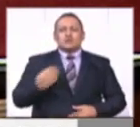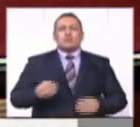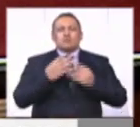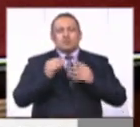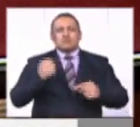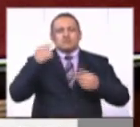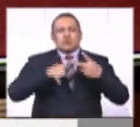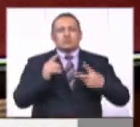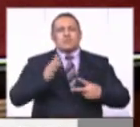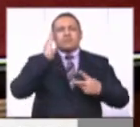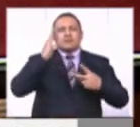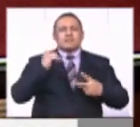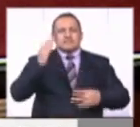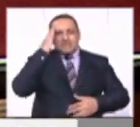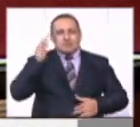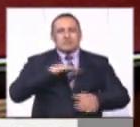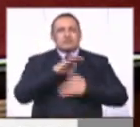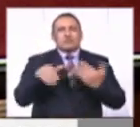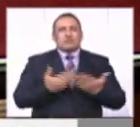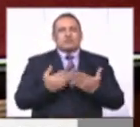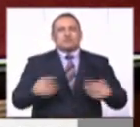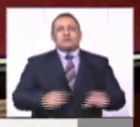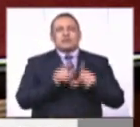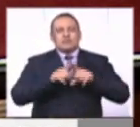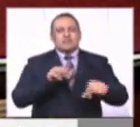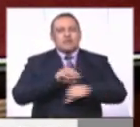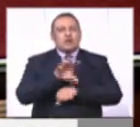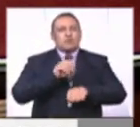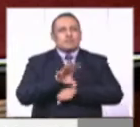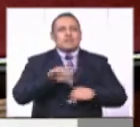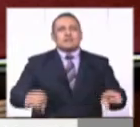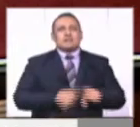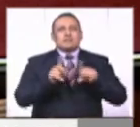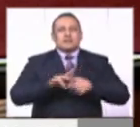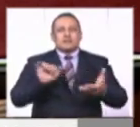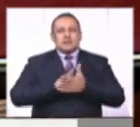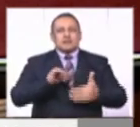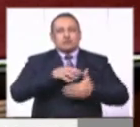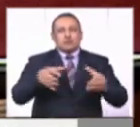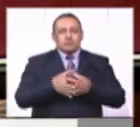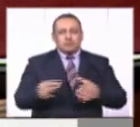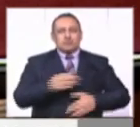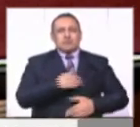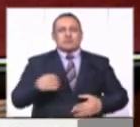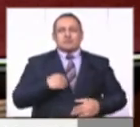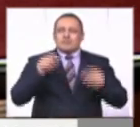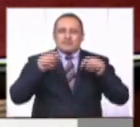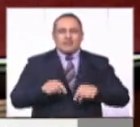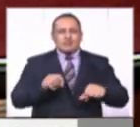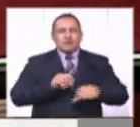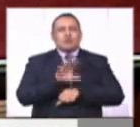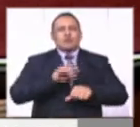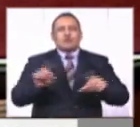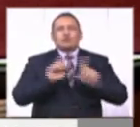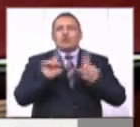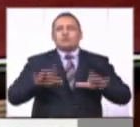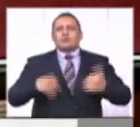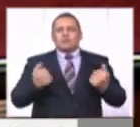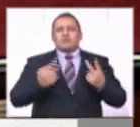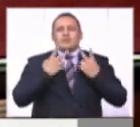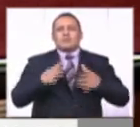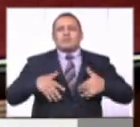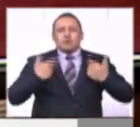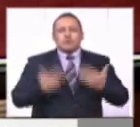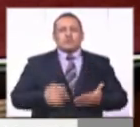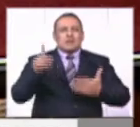al mando de estar enterado de todo de recomendarle si todo su gabinete es quien tenía que recomendarle no podía ser posible que